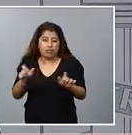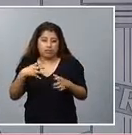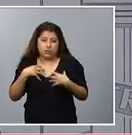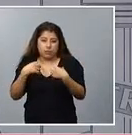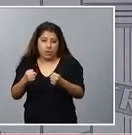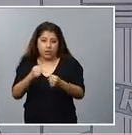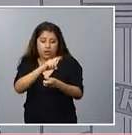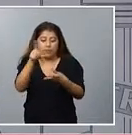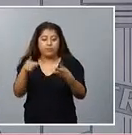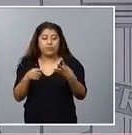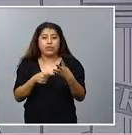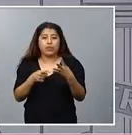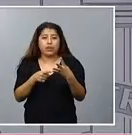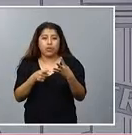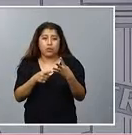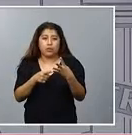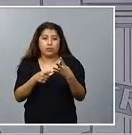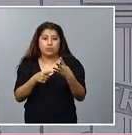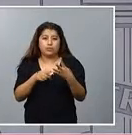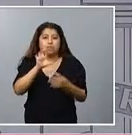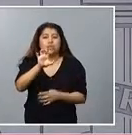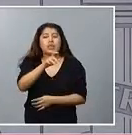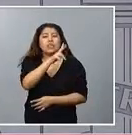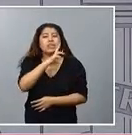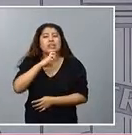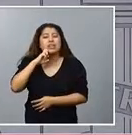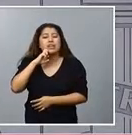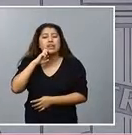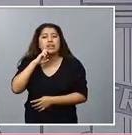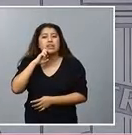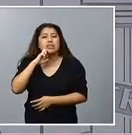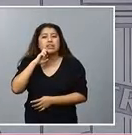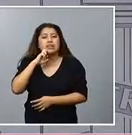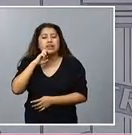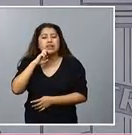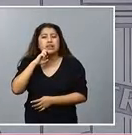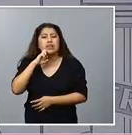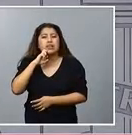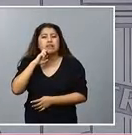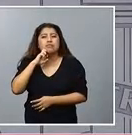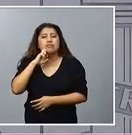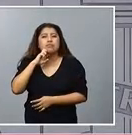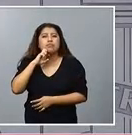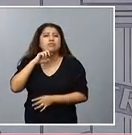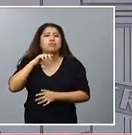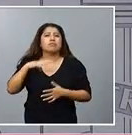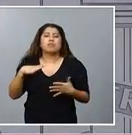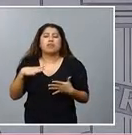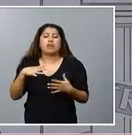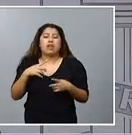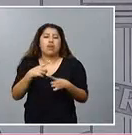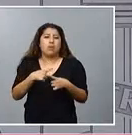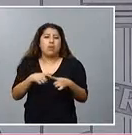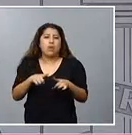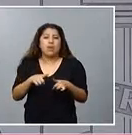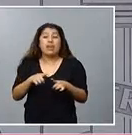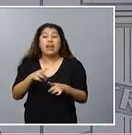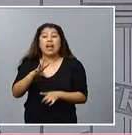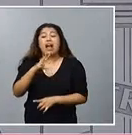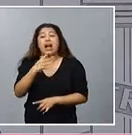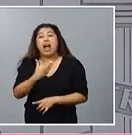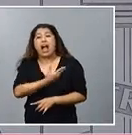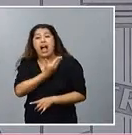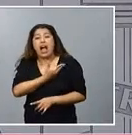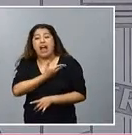cuarto lugar, Israel debe garantizar en todo momento el acceso de la ayuda humanitaria a Gaza y